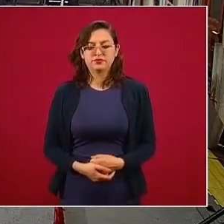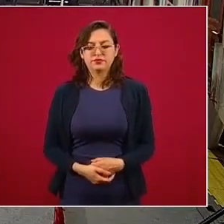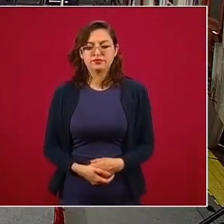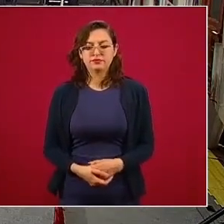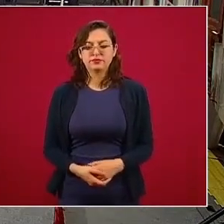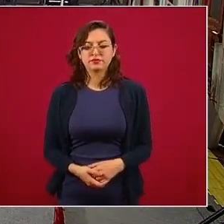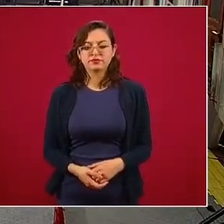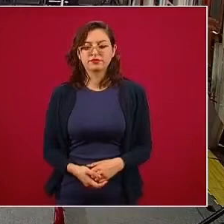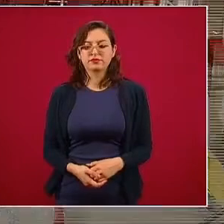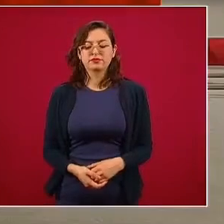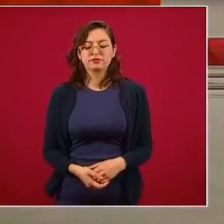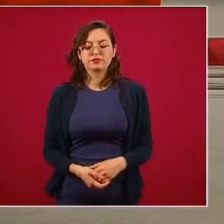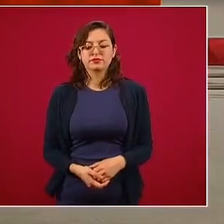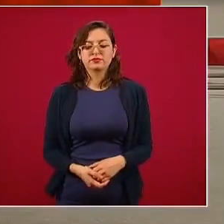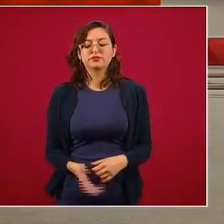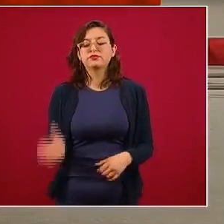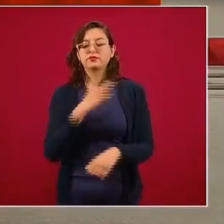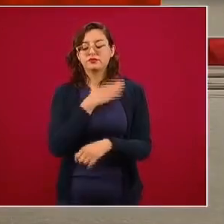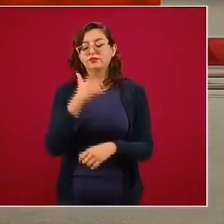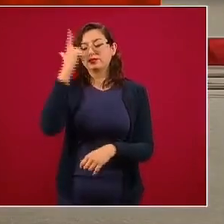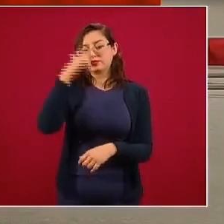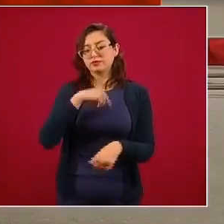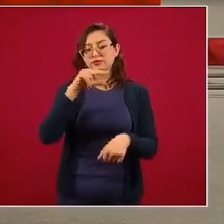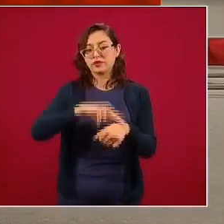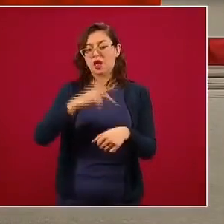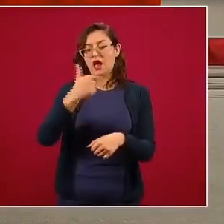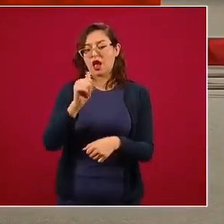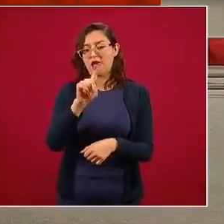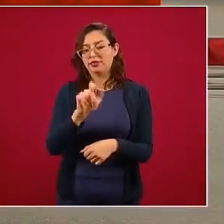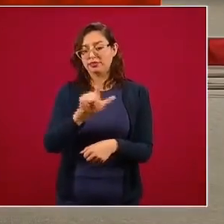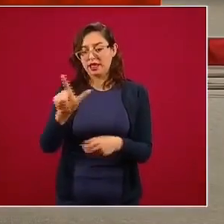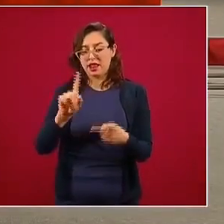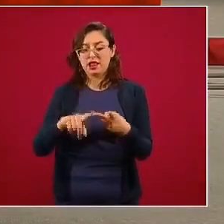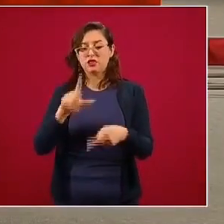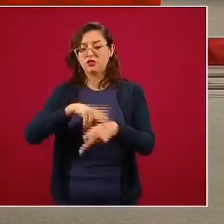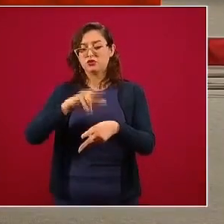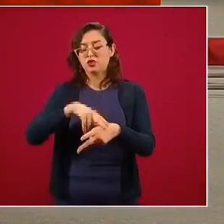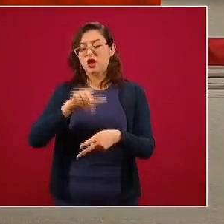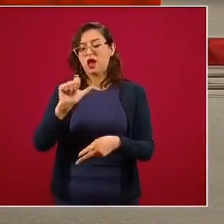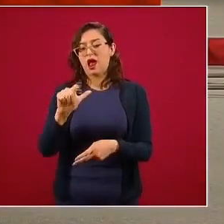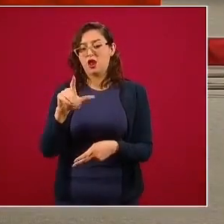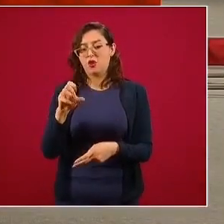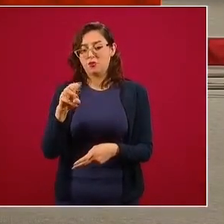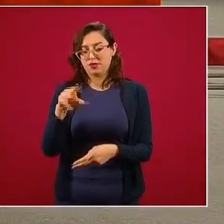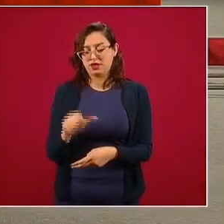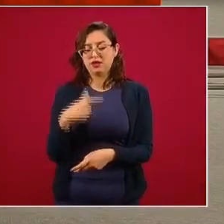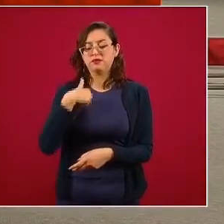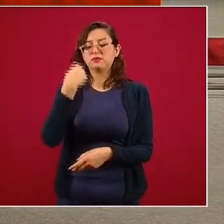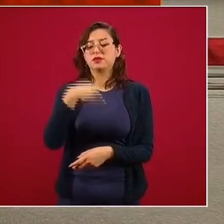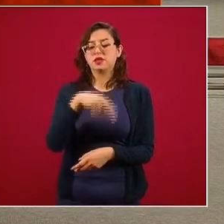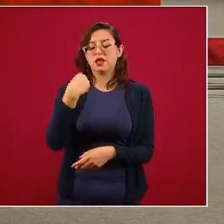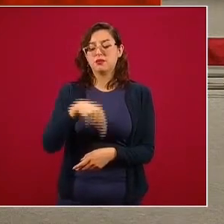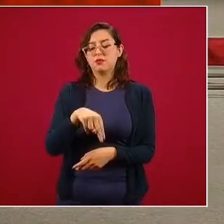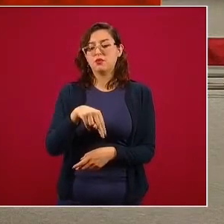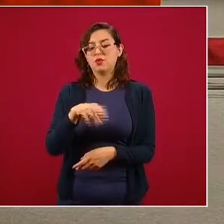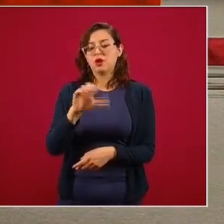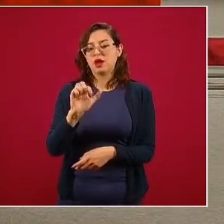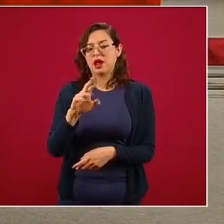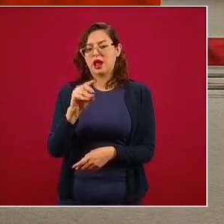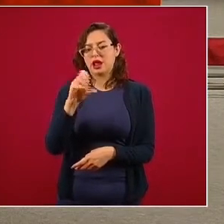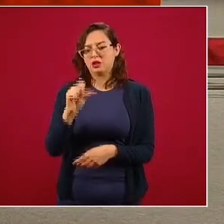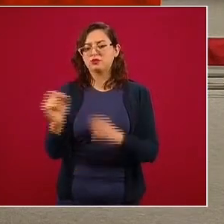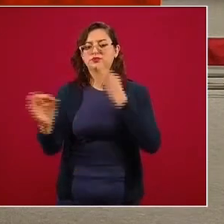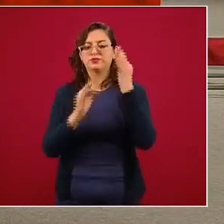Bueno, buenas noches, doctor Gatell, doctora Lomía. Buenas noches a todos. Carlos Avaroa, del 1+1. La pregunta